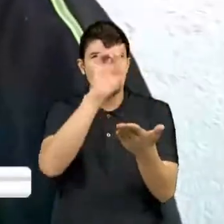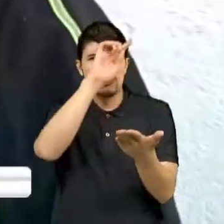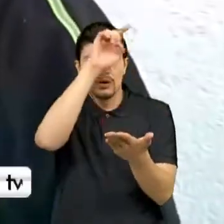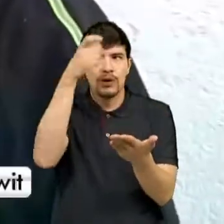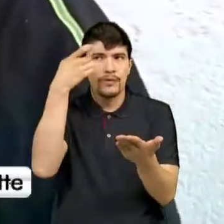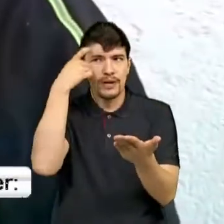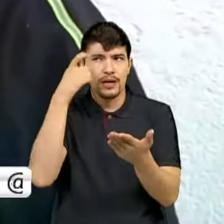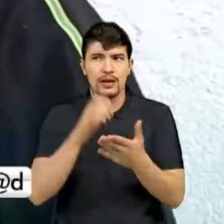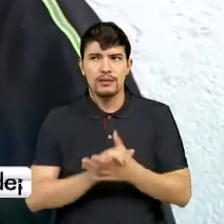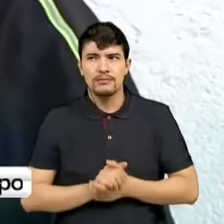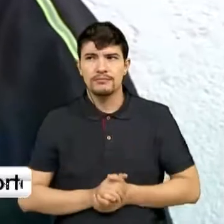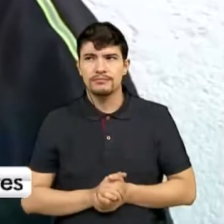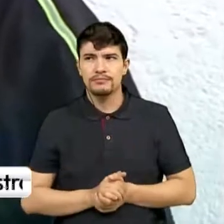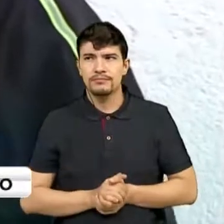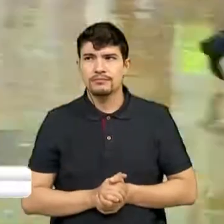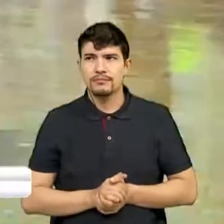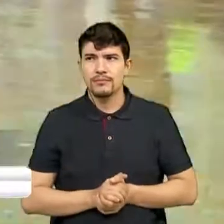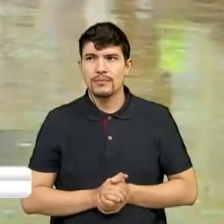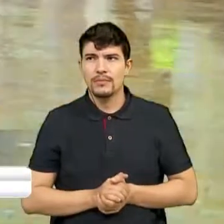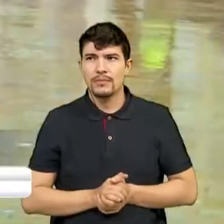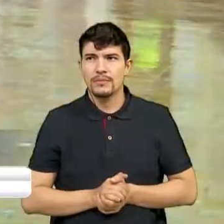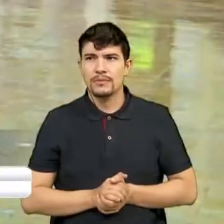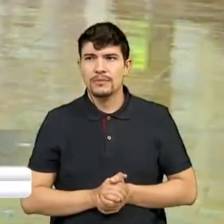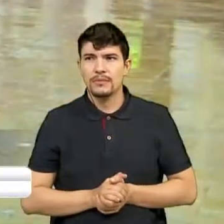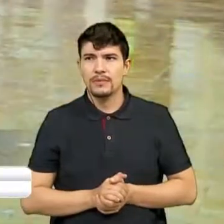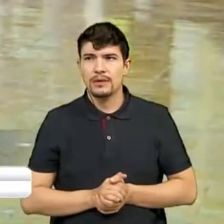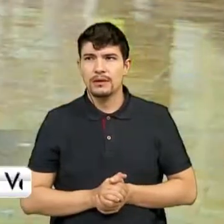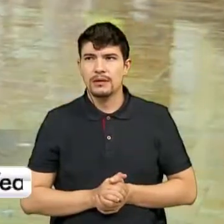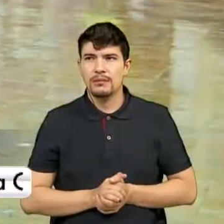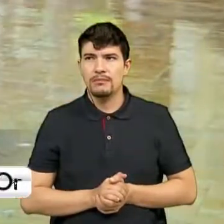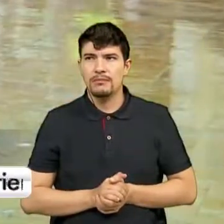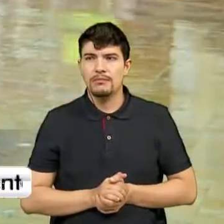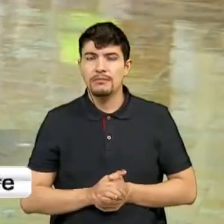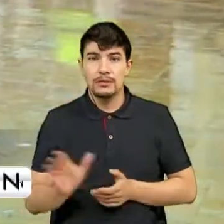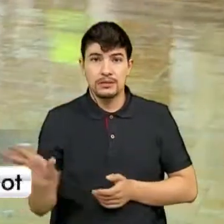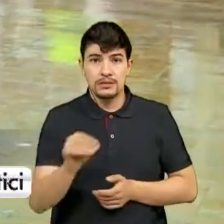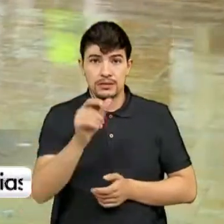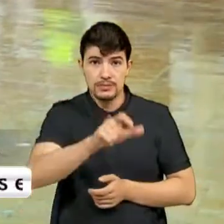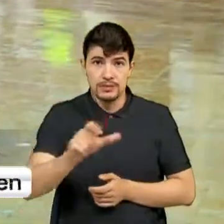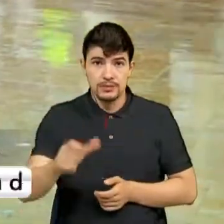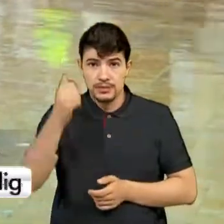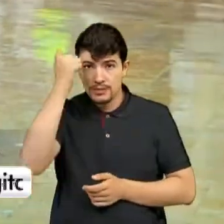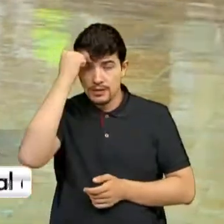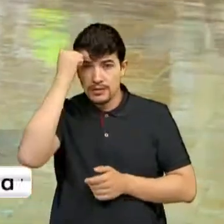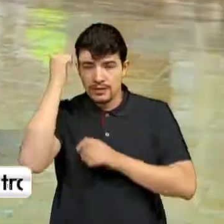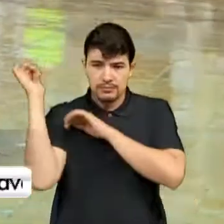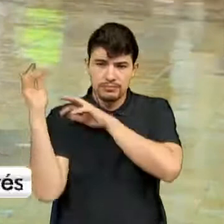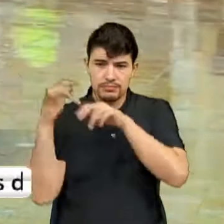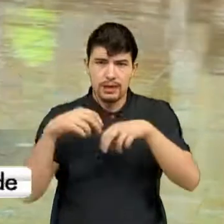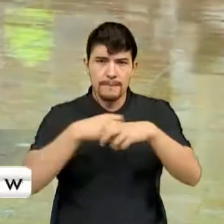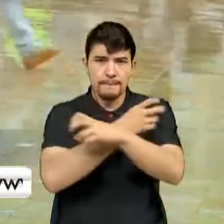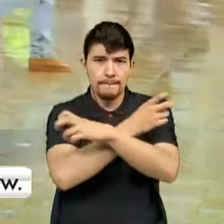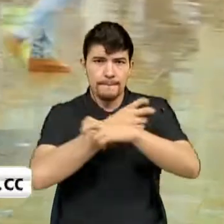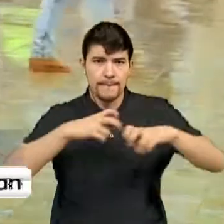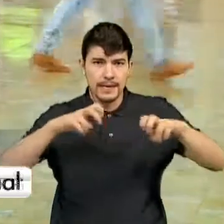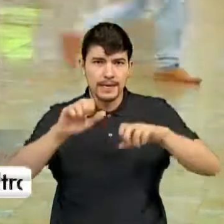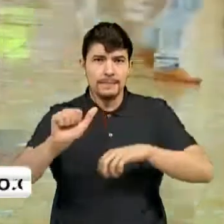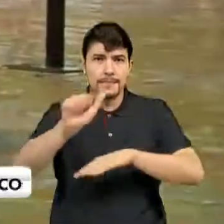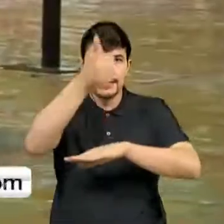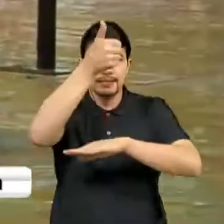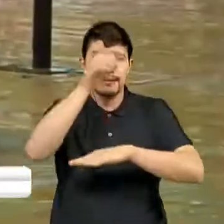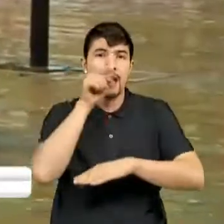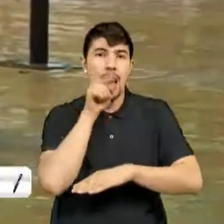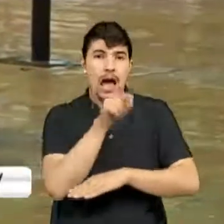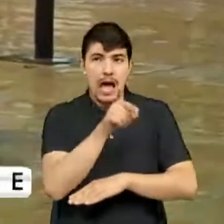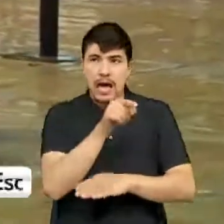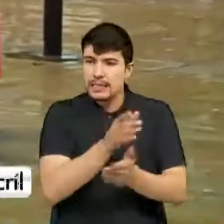nefasto que no quiere negociar con los maestros. Los educadores se concentraron en el parque principal, en donde